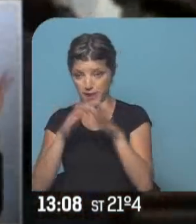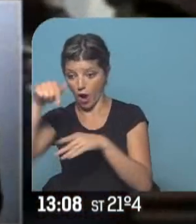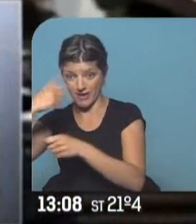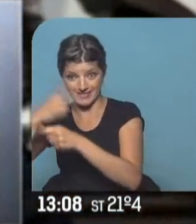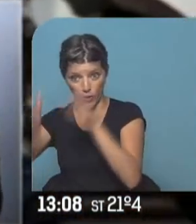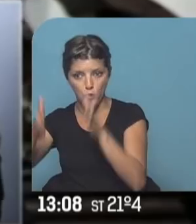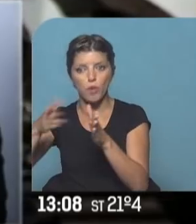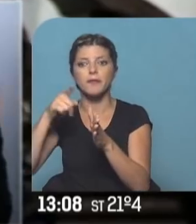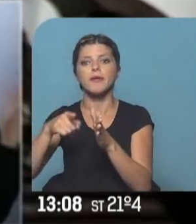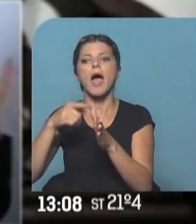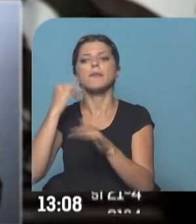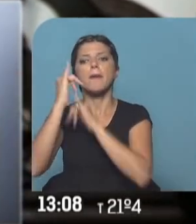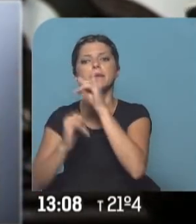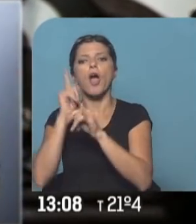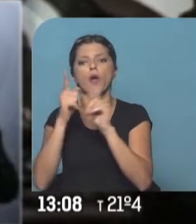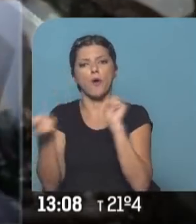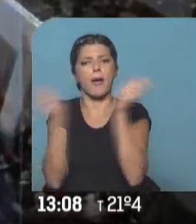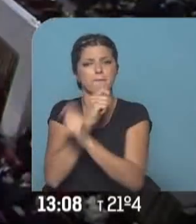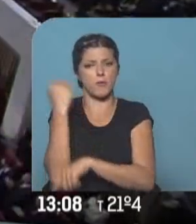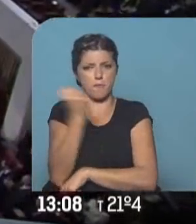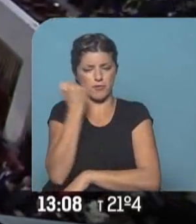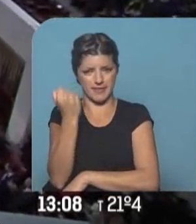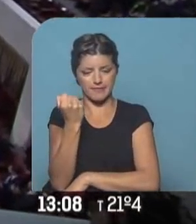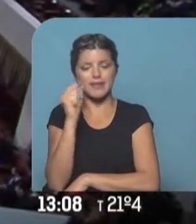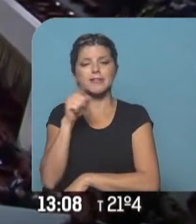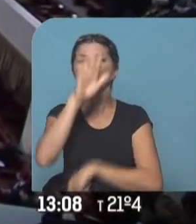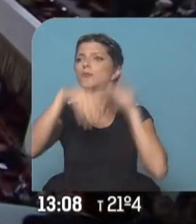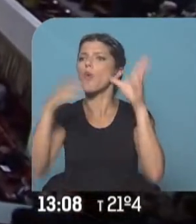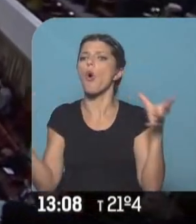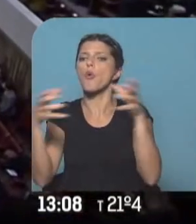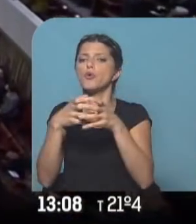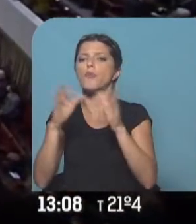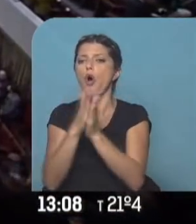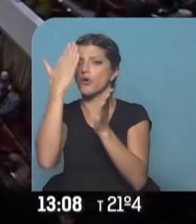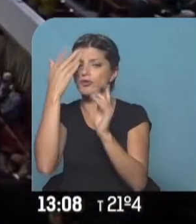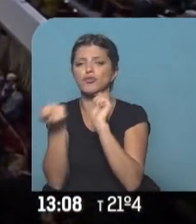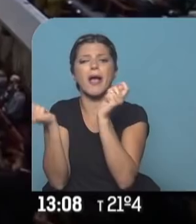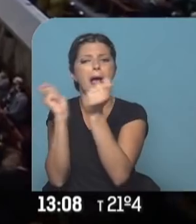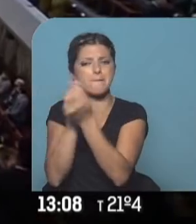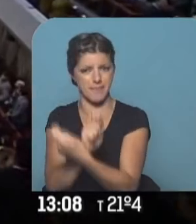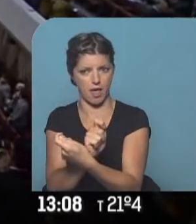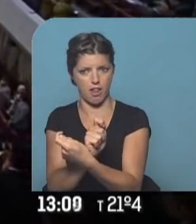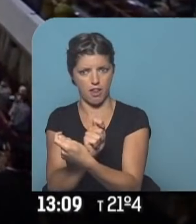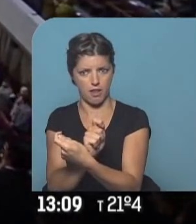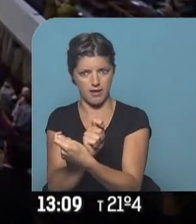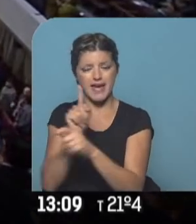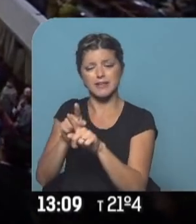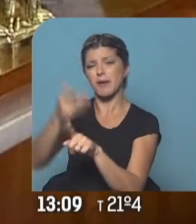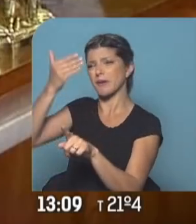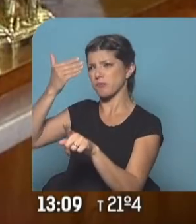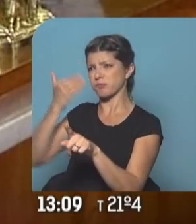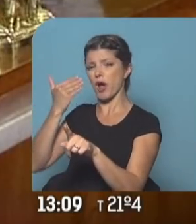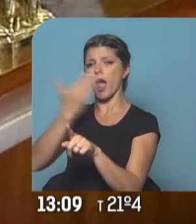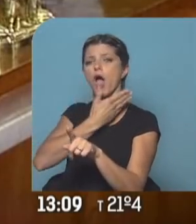realizar reformas profundas en el Estado y convocar a una asamblea constituyente para modificar la Carta Magna vigente desde la dictadura de